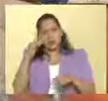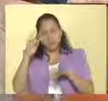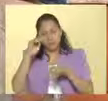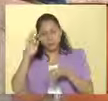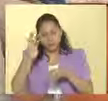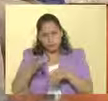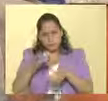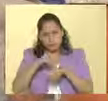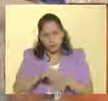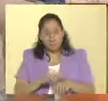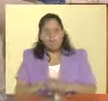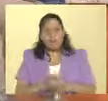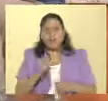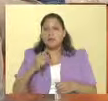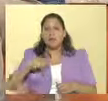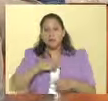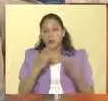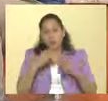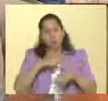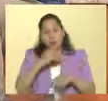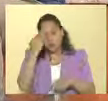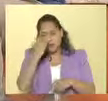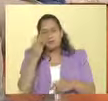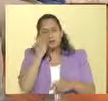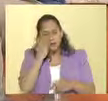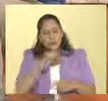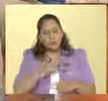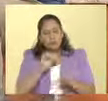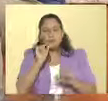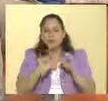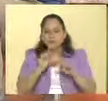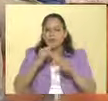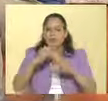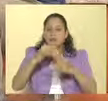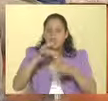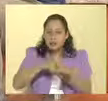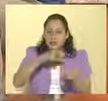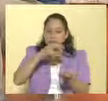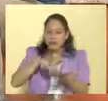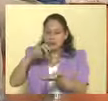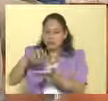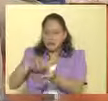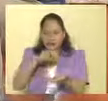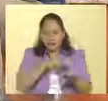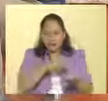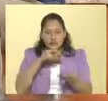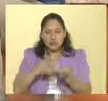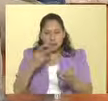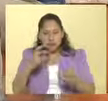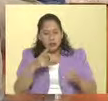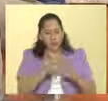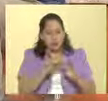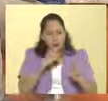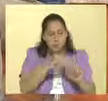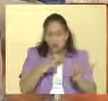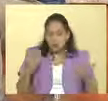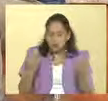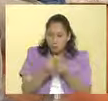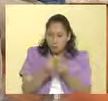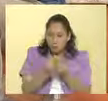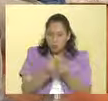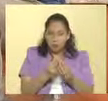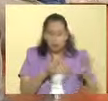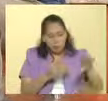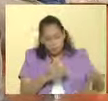Pero... pues bueno, si no tenemos tiempo, simplemente con hacer este ejercicio y poco a poco enseñarle al perro que es algo positivo el hecho de que esté el gato